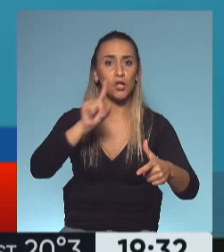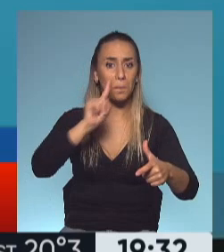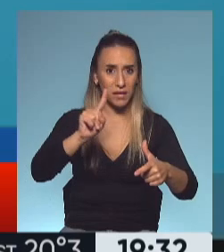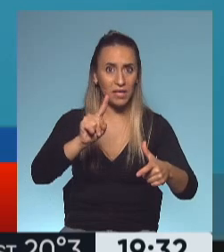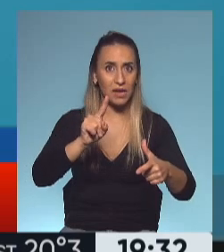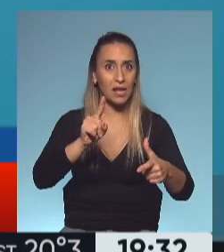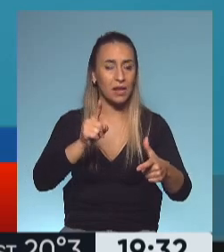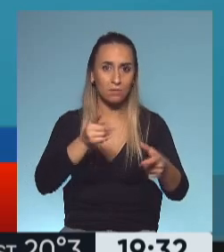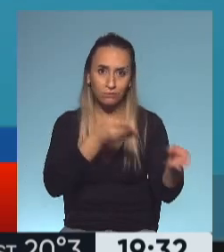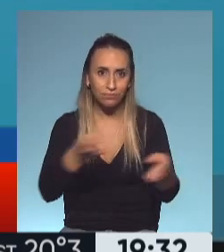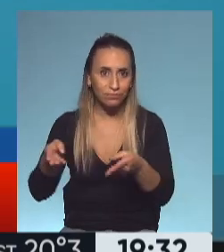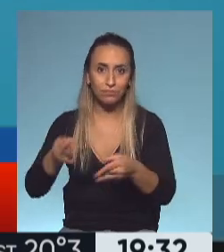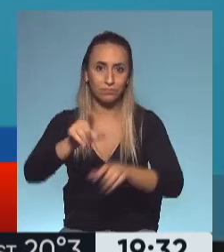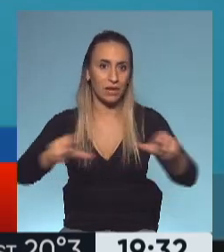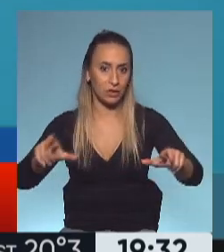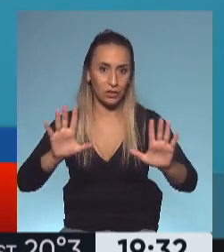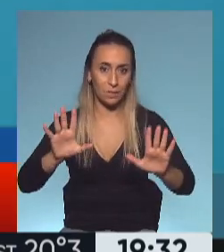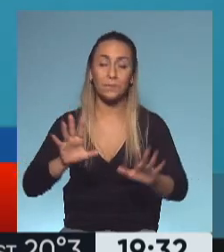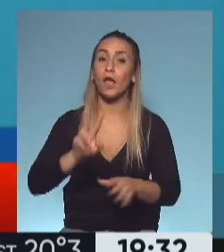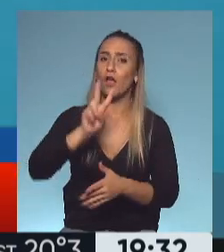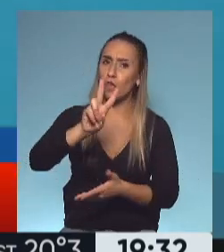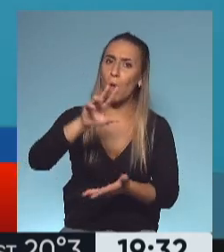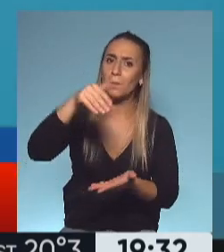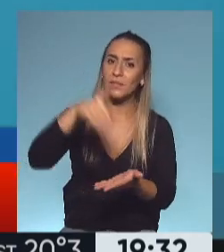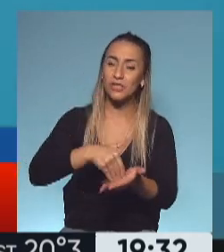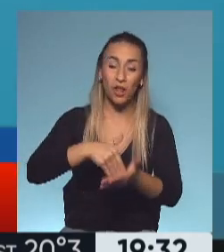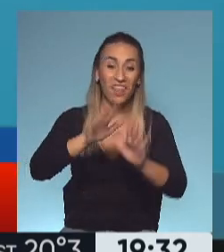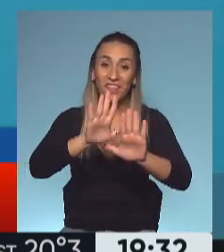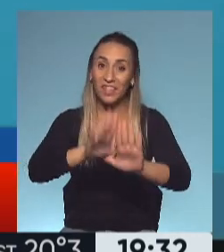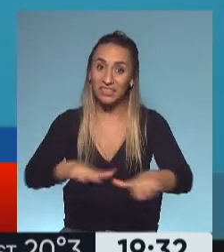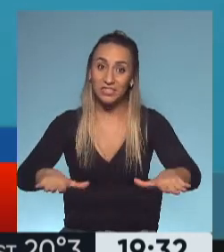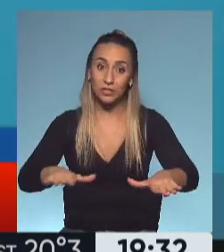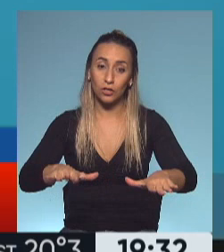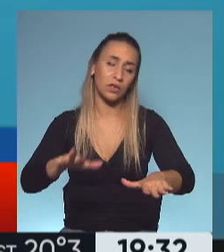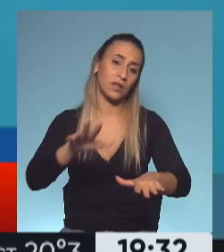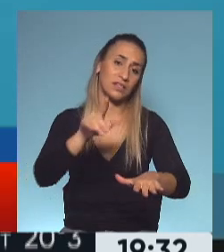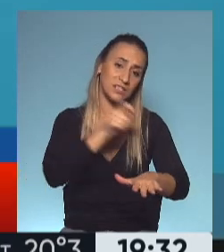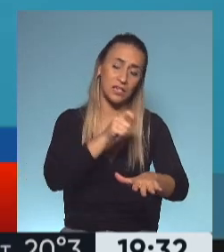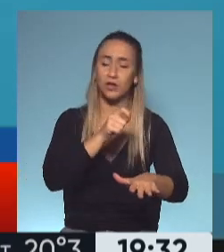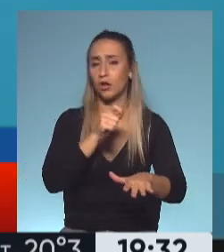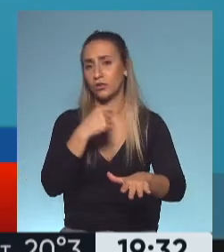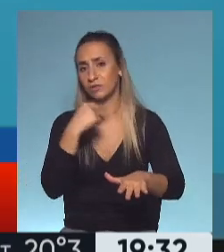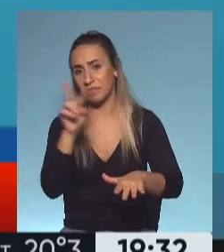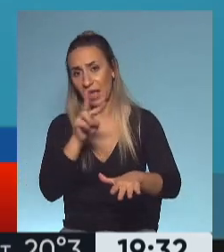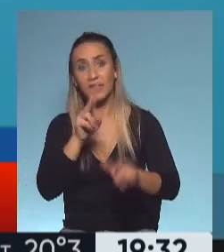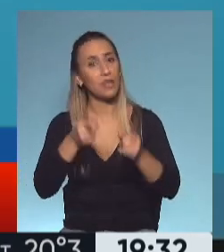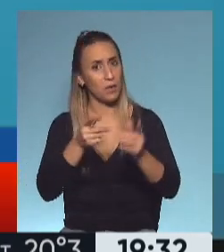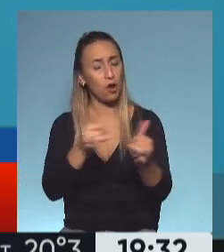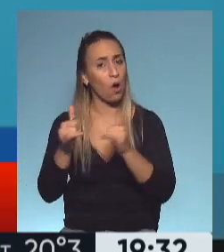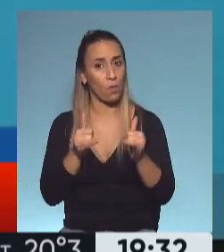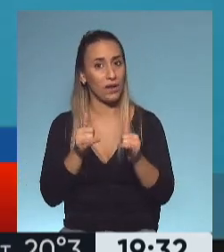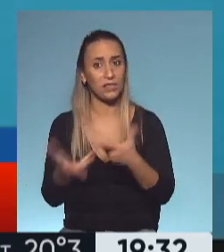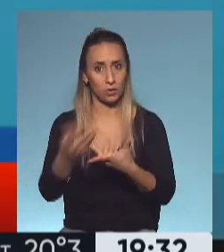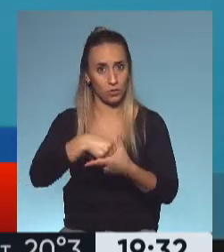beneficiarios. Vamos a alcanzar los 2 millones de niños, niñas y adolescentes, porque se va a